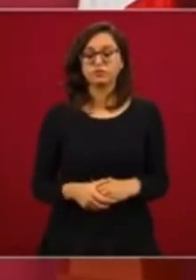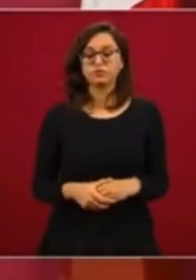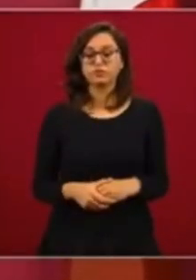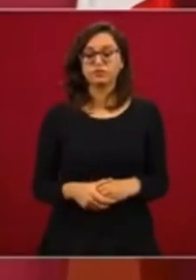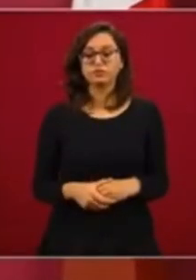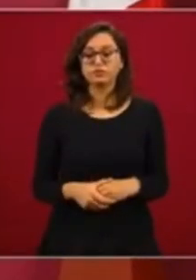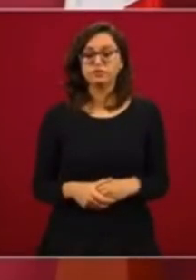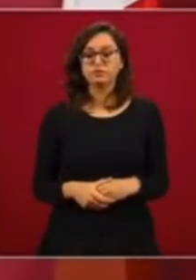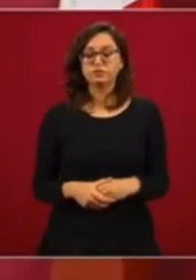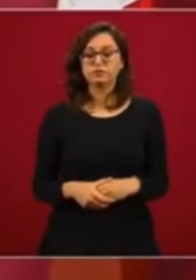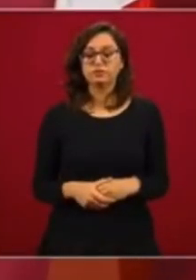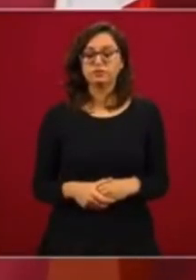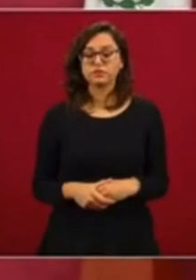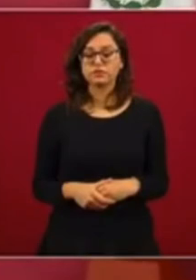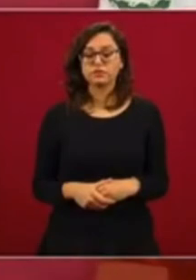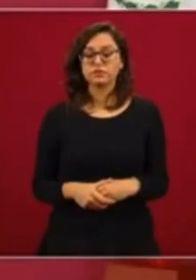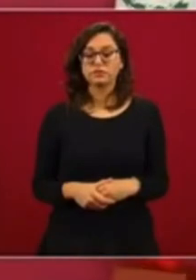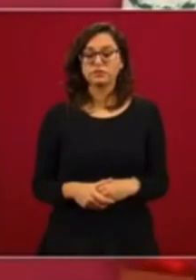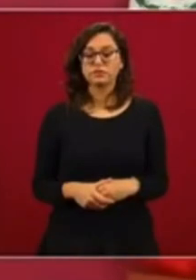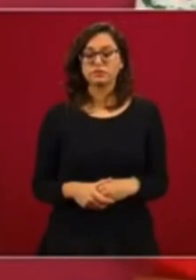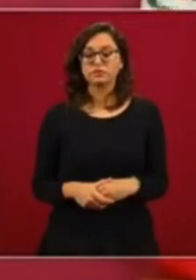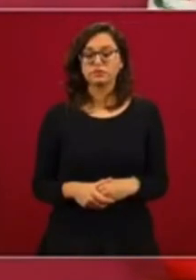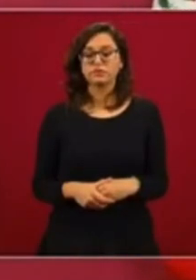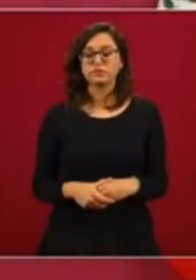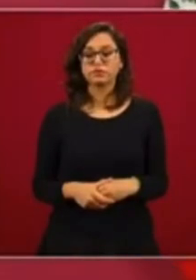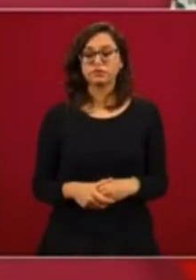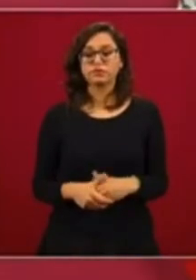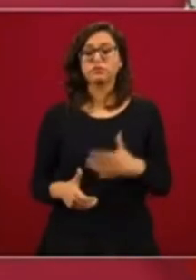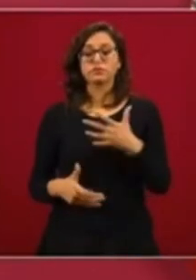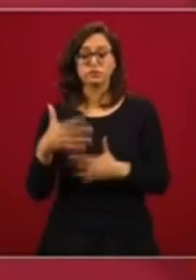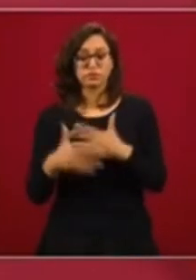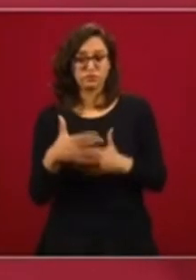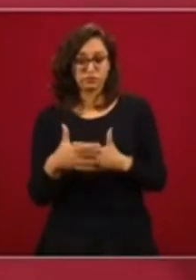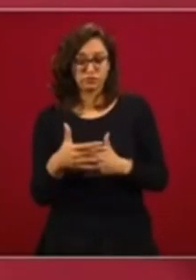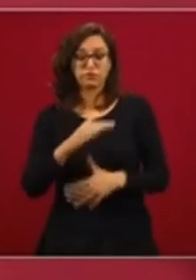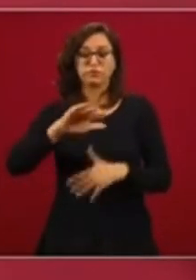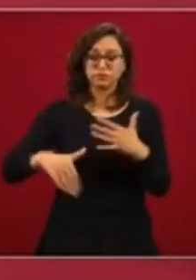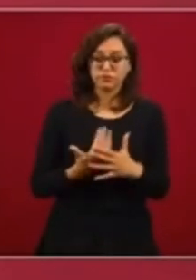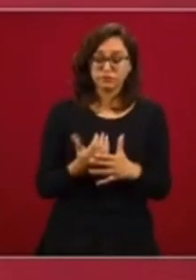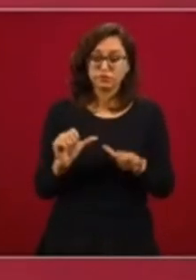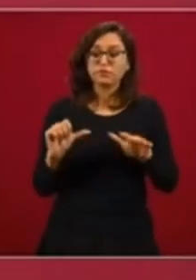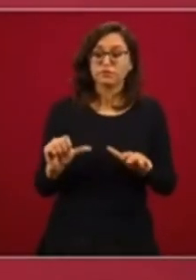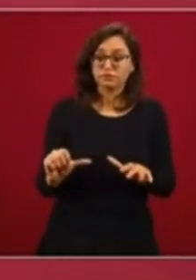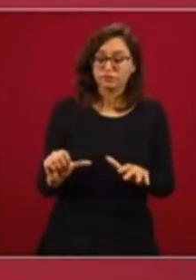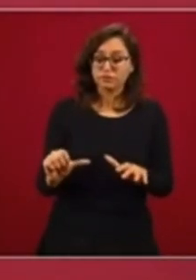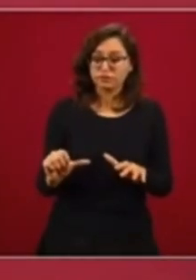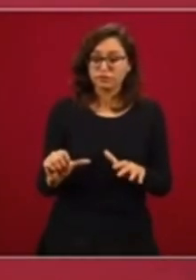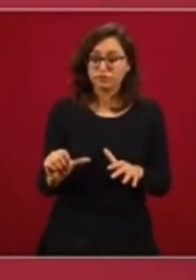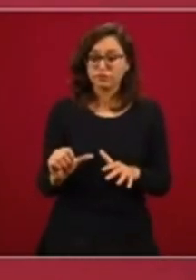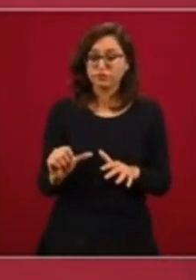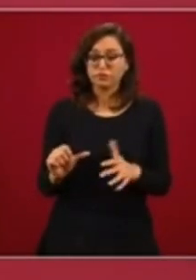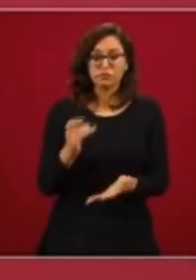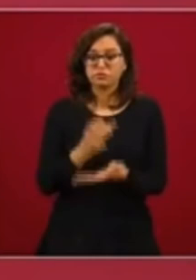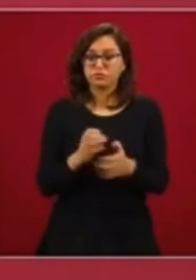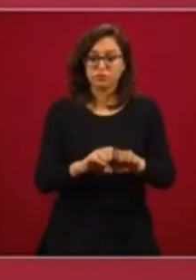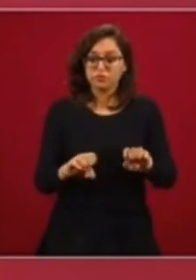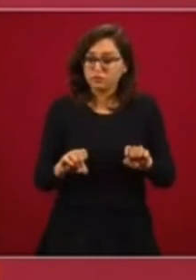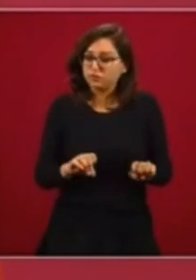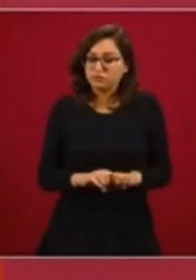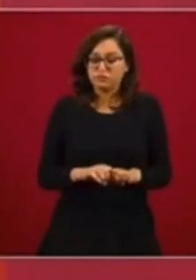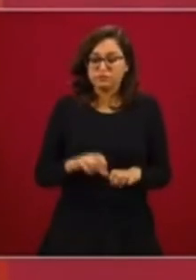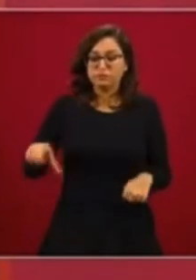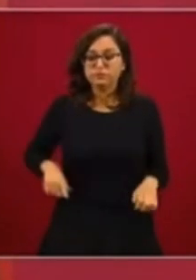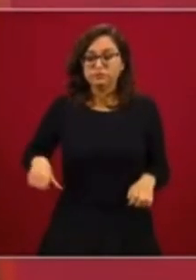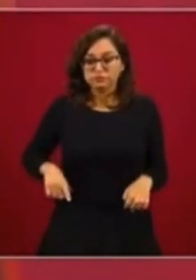tanto en la noche como en esta ceremonia, el gabinete. Y desde luego se va a invitar a